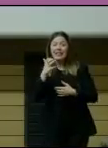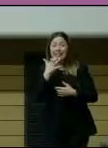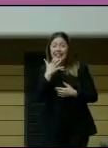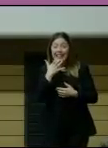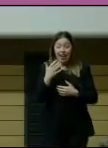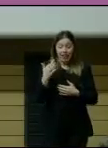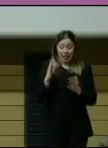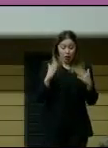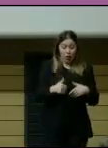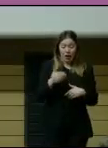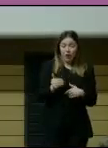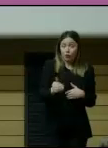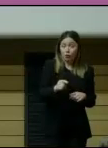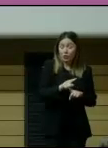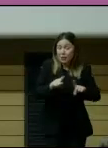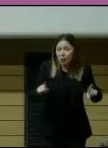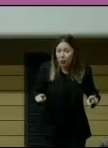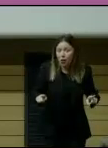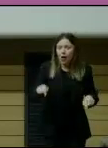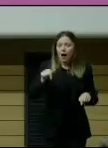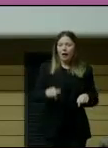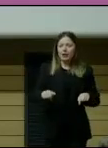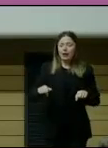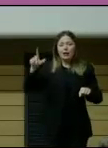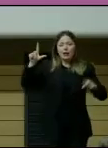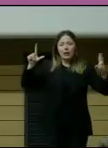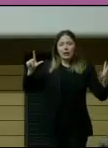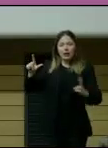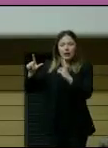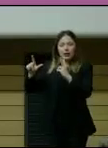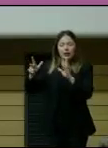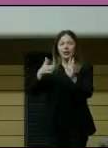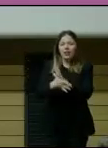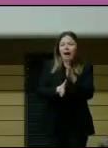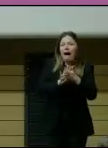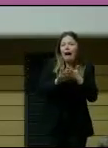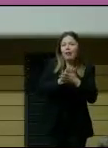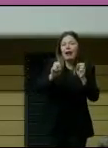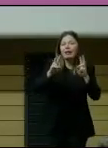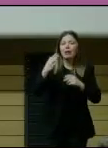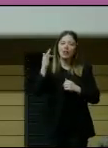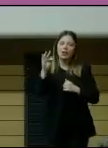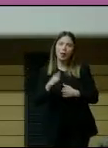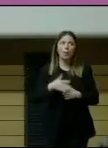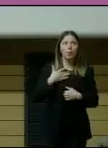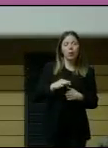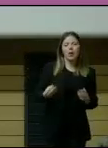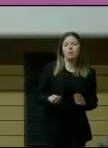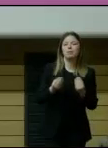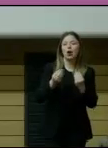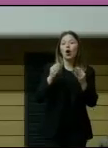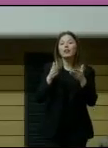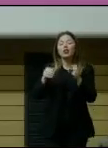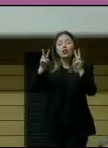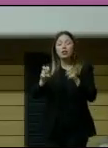tenido ni vamos a tener? Y mientras estábamos atendiendo a la retórica del fentanilo, pues a lo mejor estábamos desatendiendo